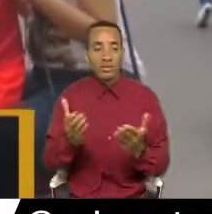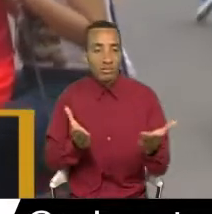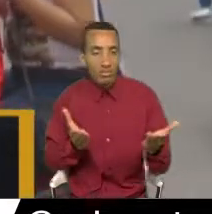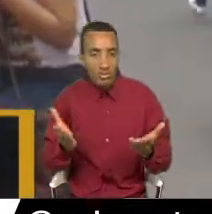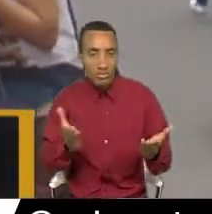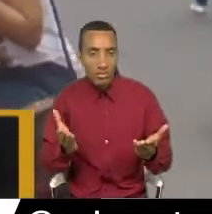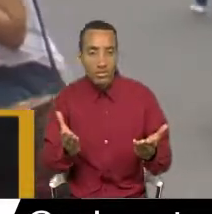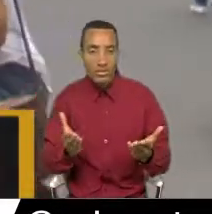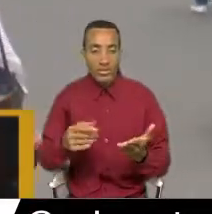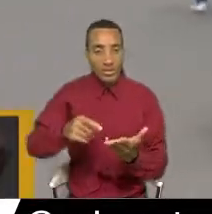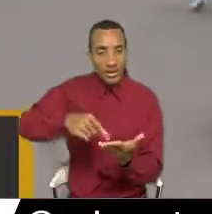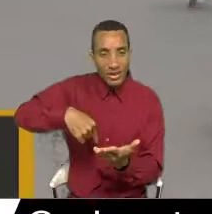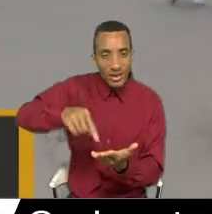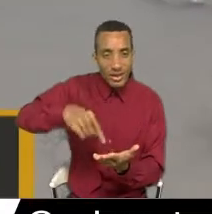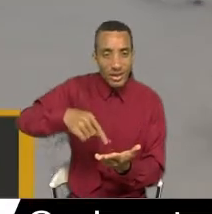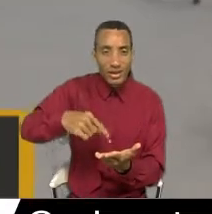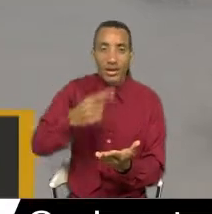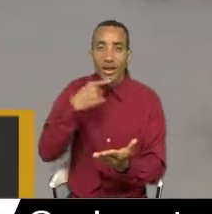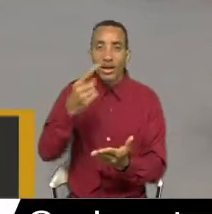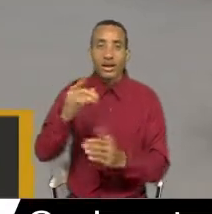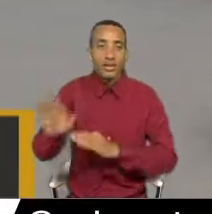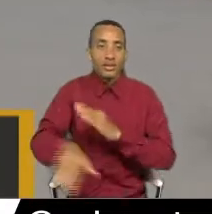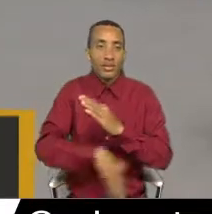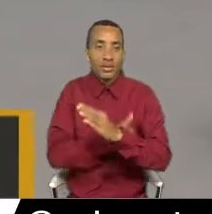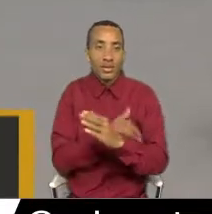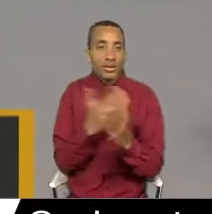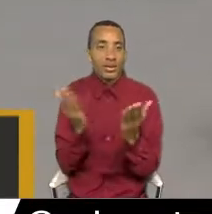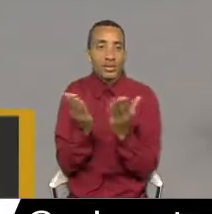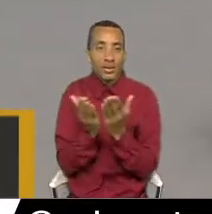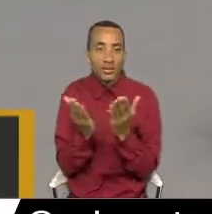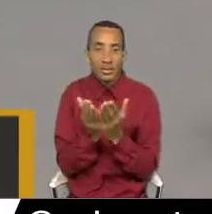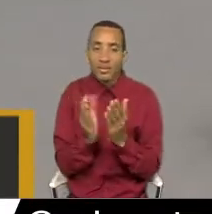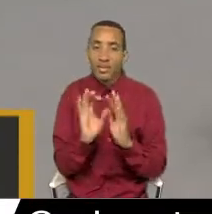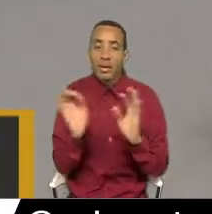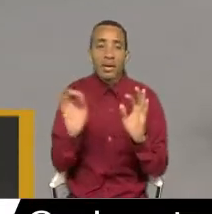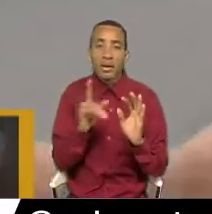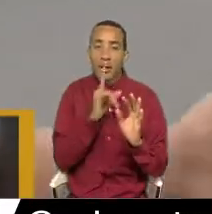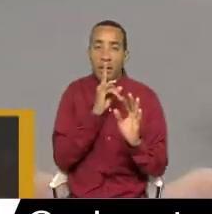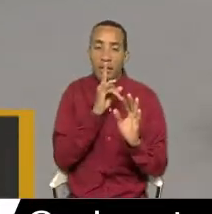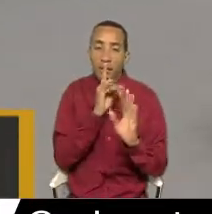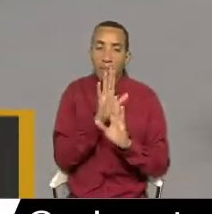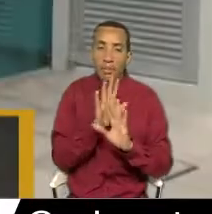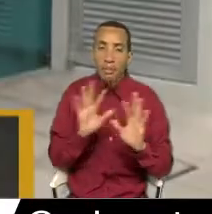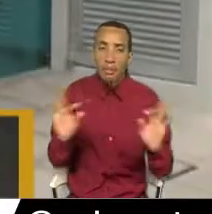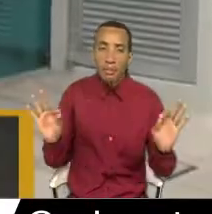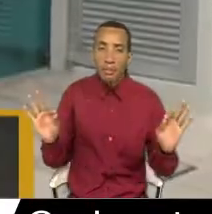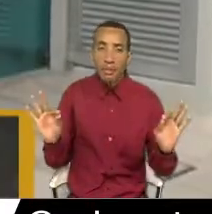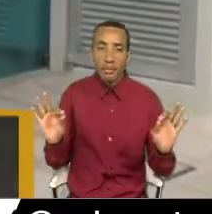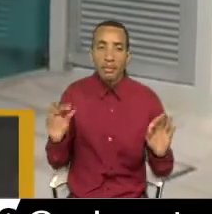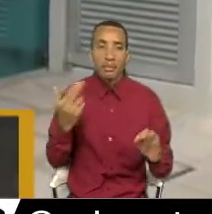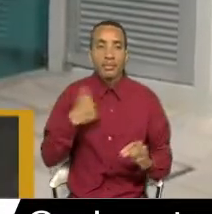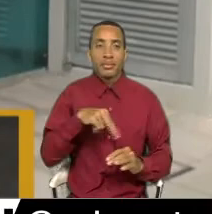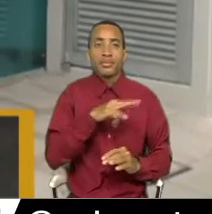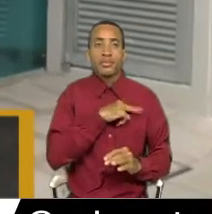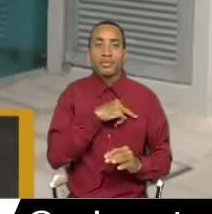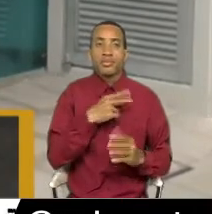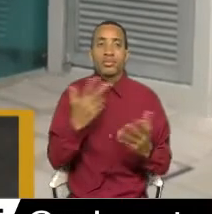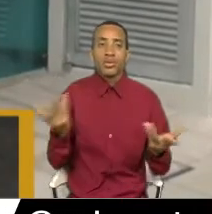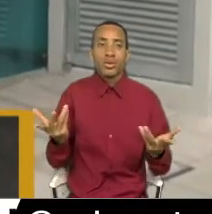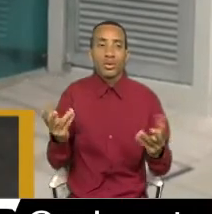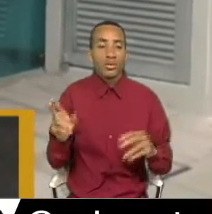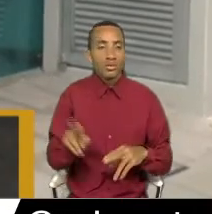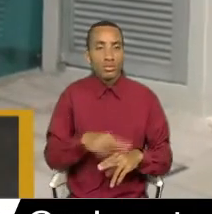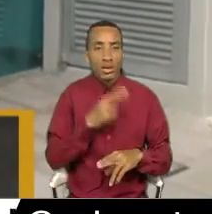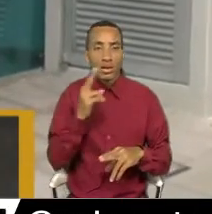ante la fideoprevisora, ante el Ministerio de Educación, no se ha pronunciado y es por lo tanto que nos encontramos en una